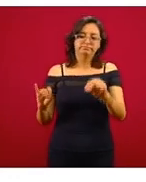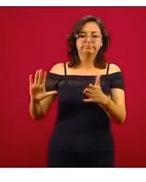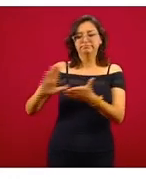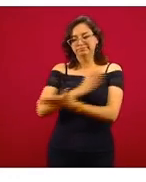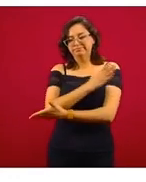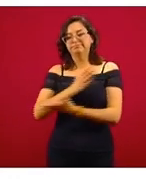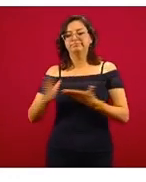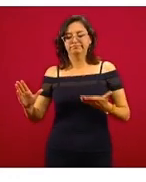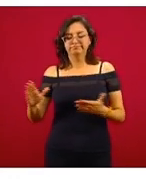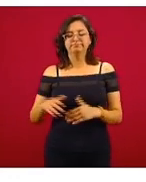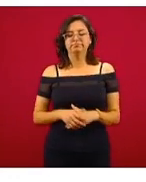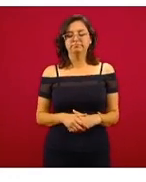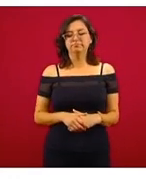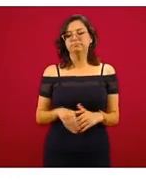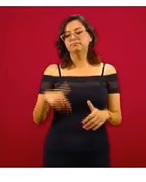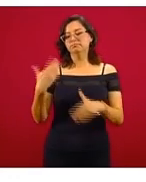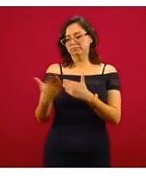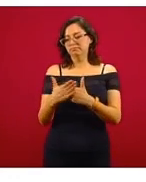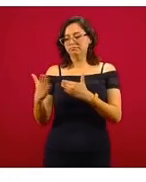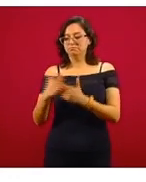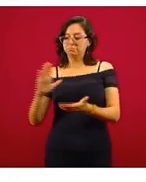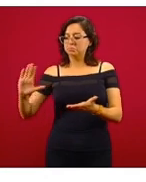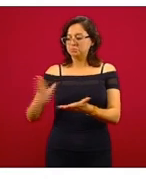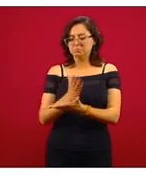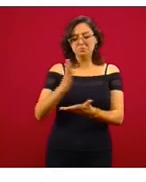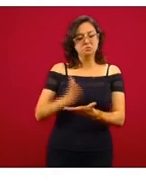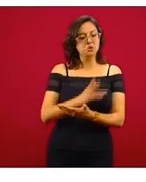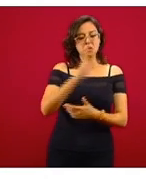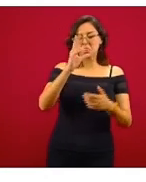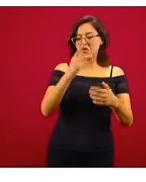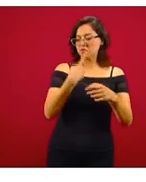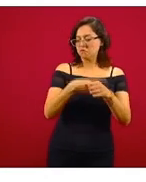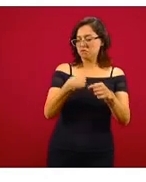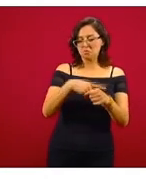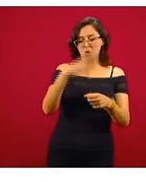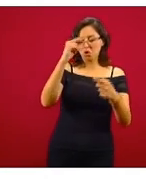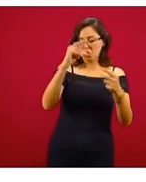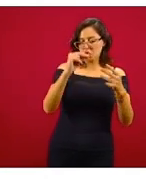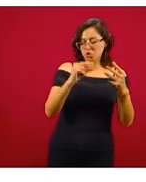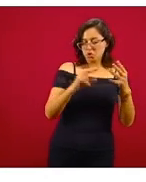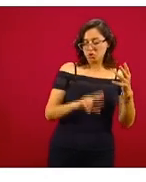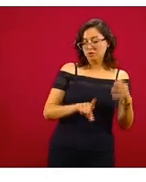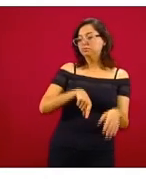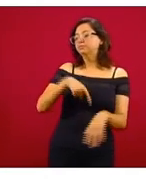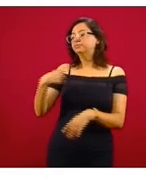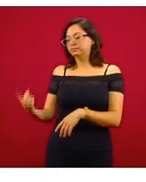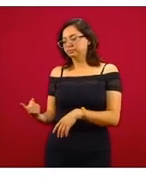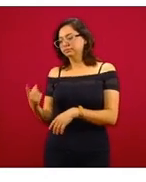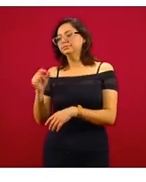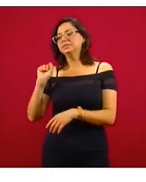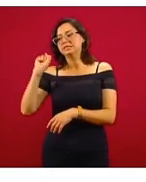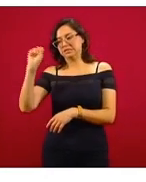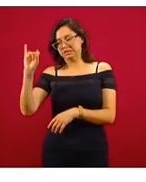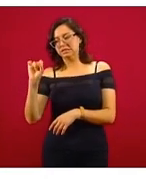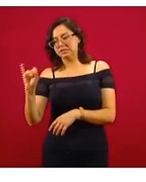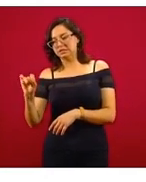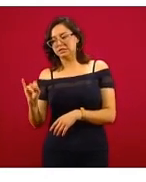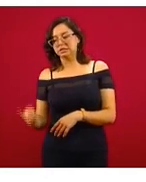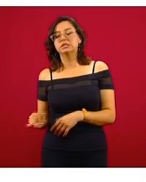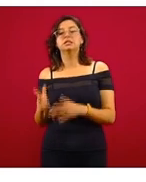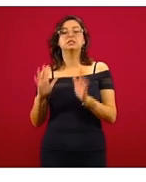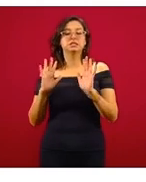será and confirmado, part of porque them will como ya be veíamos la semana discarded pasada, pues el caso de after positividad testing se negative for encontraba COVID, ya but part alrededor of